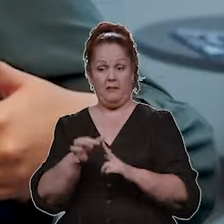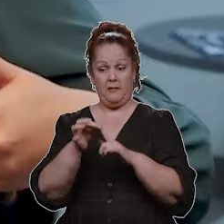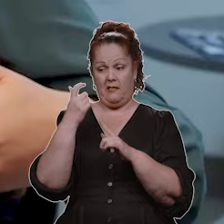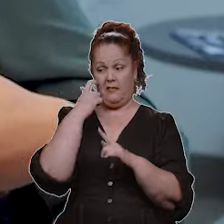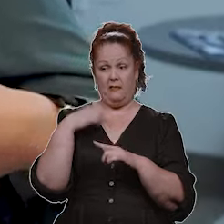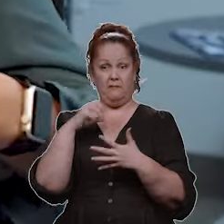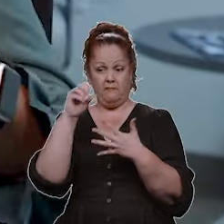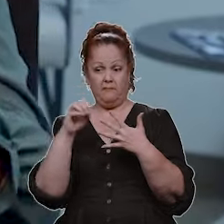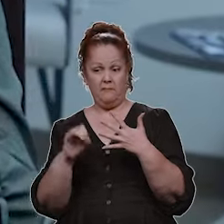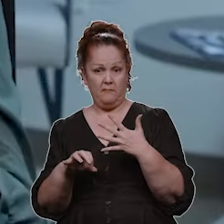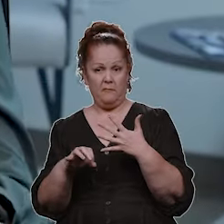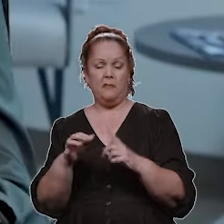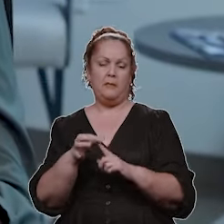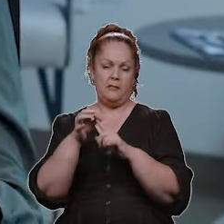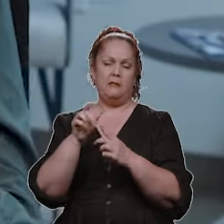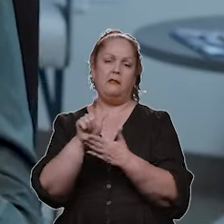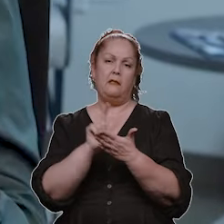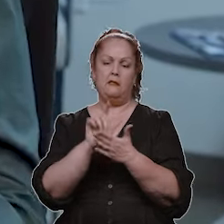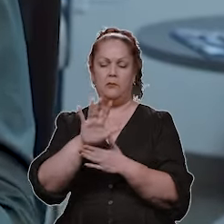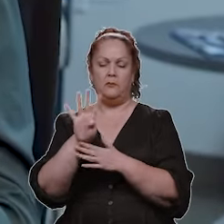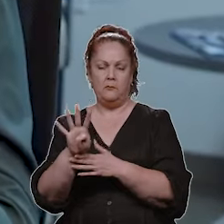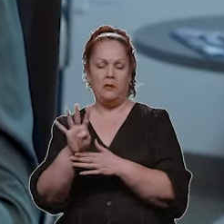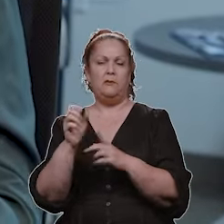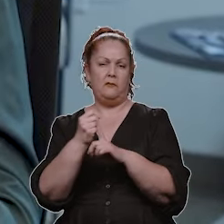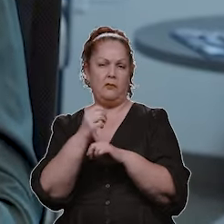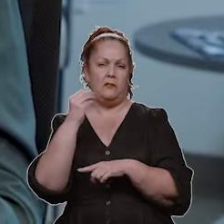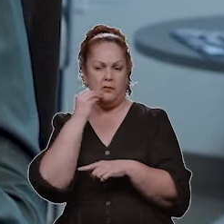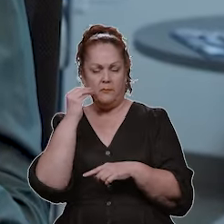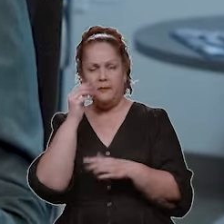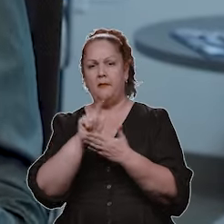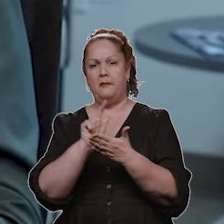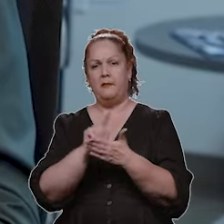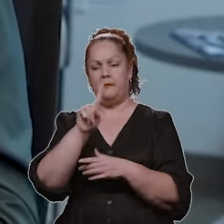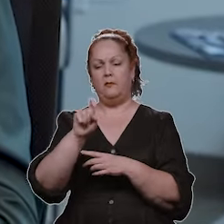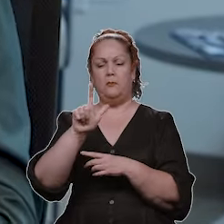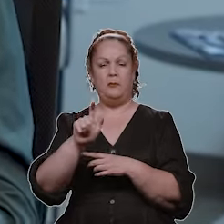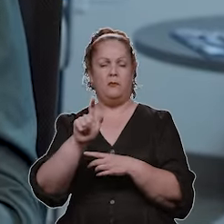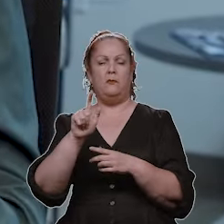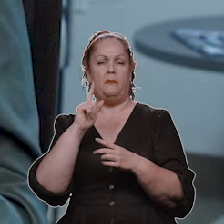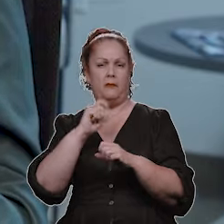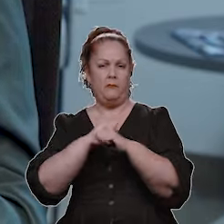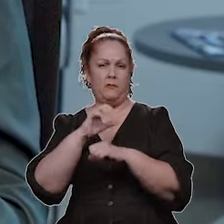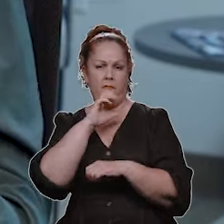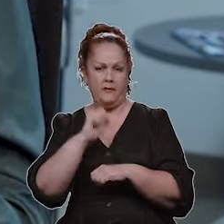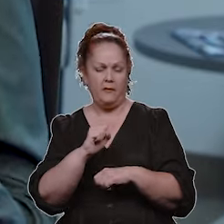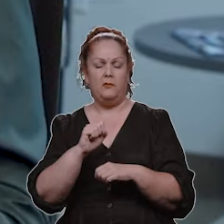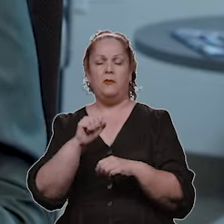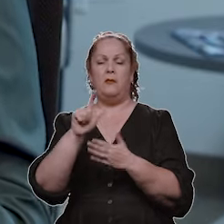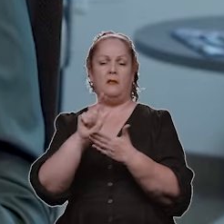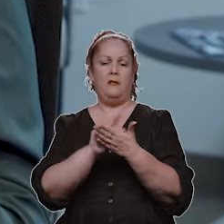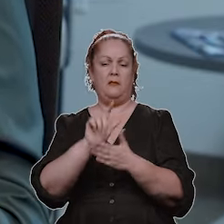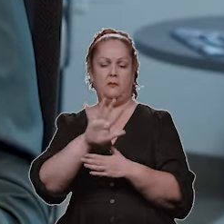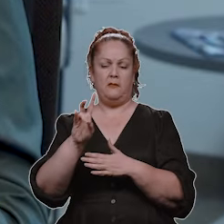he mencionado anteriormente en particular la ley 54 de violencia doméstica la ley 121 en protección de adultos mayores la ley